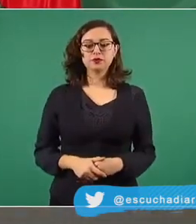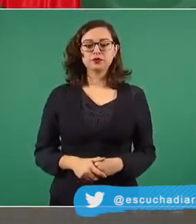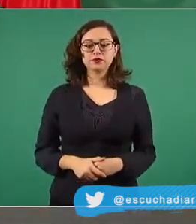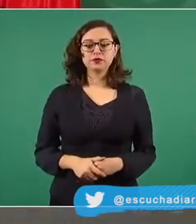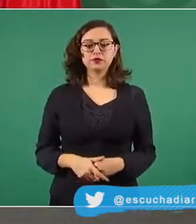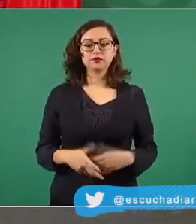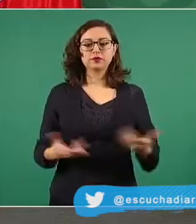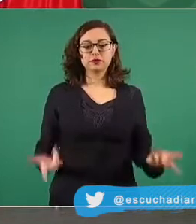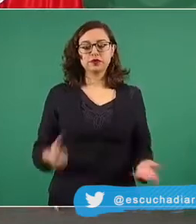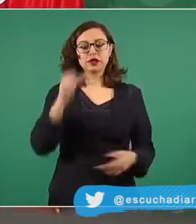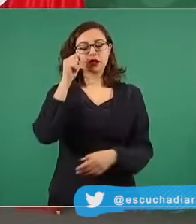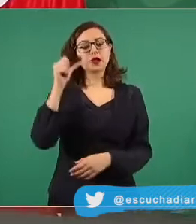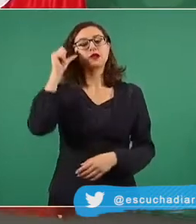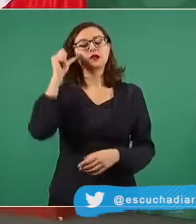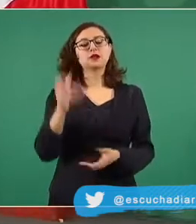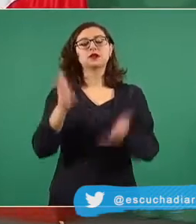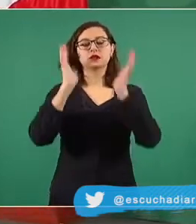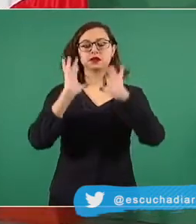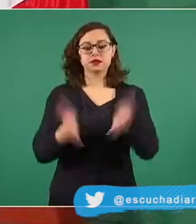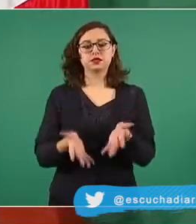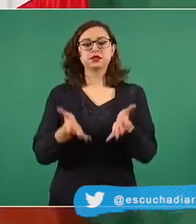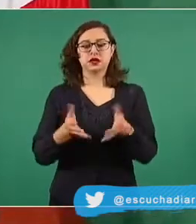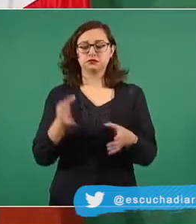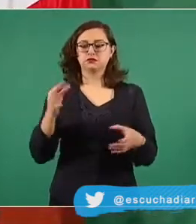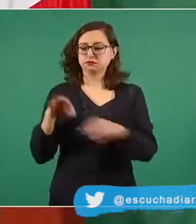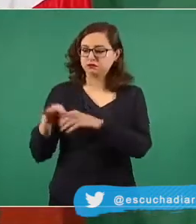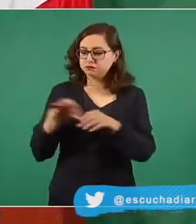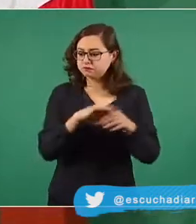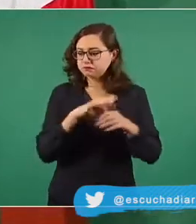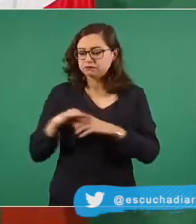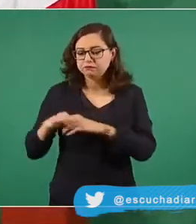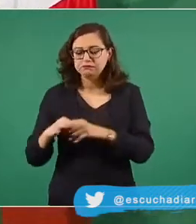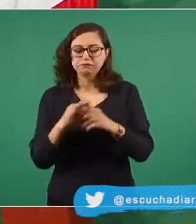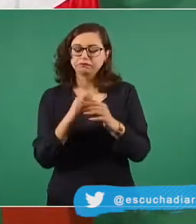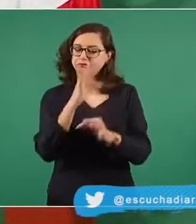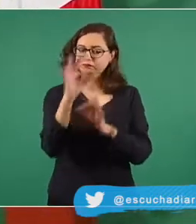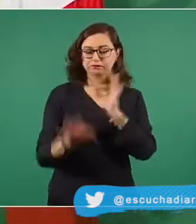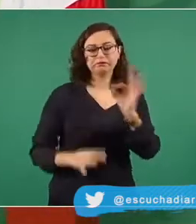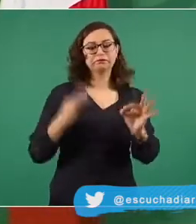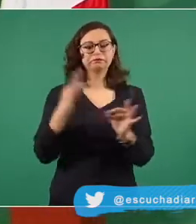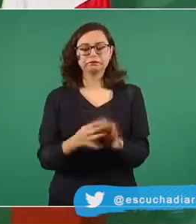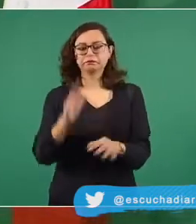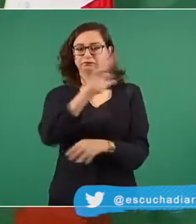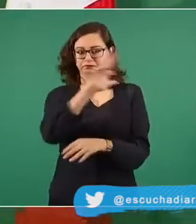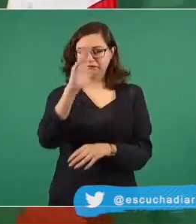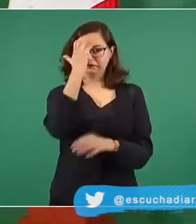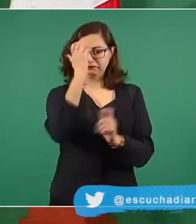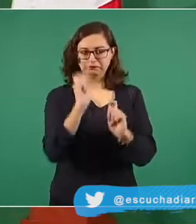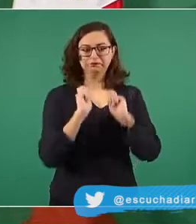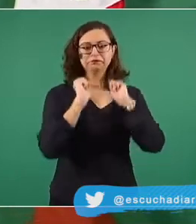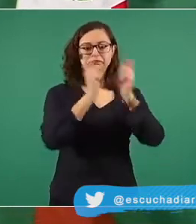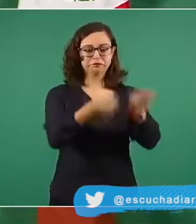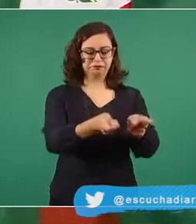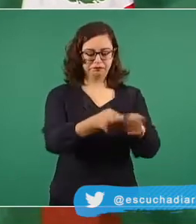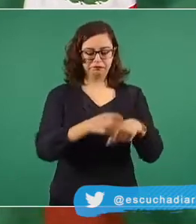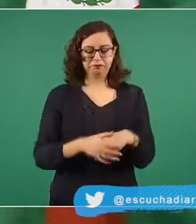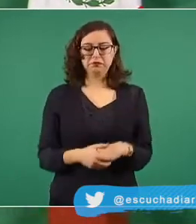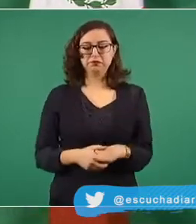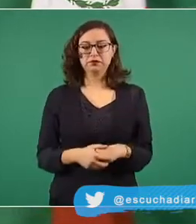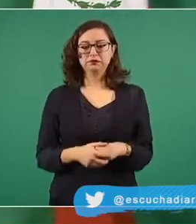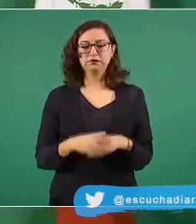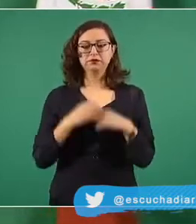farmacéuticas nacionales que crearon un monopolio interno que además vendía al gobierno con sobreprecios. Estas prácticas han llegado a su